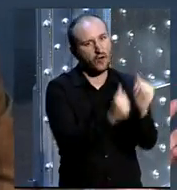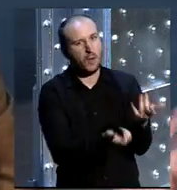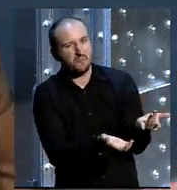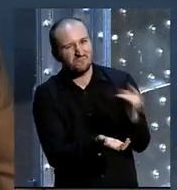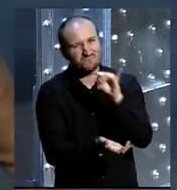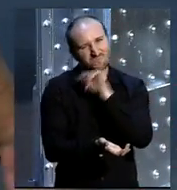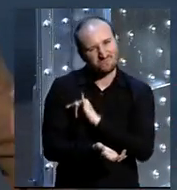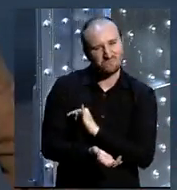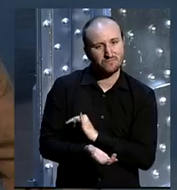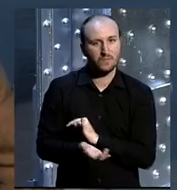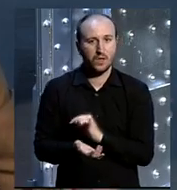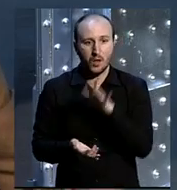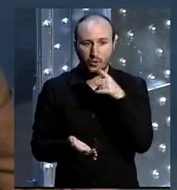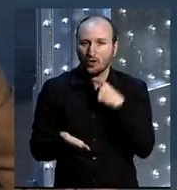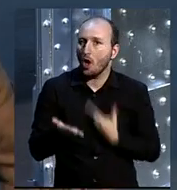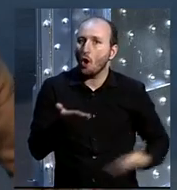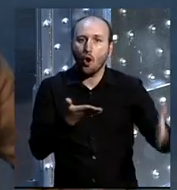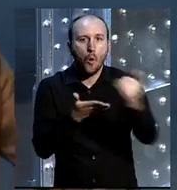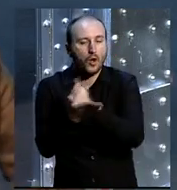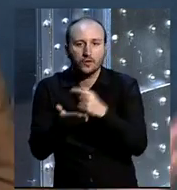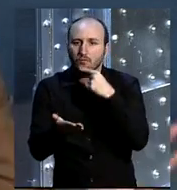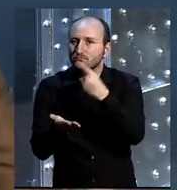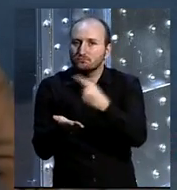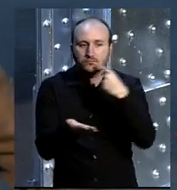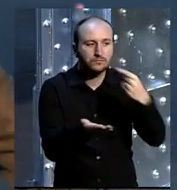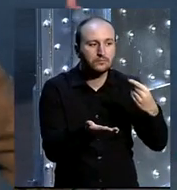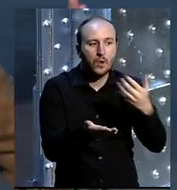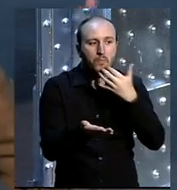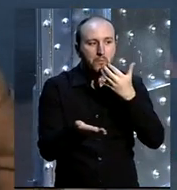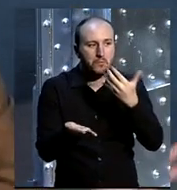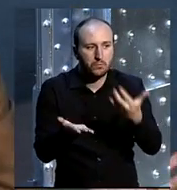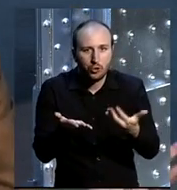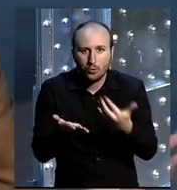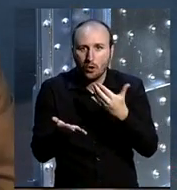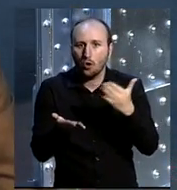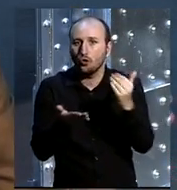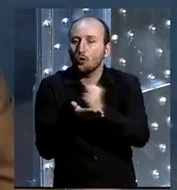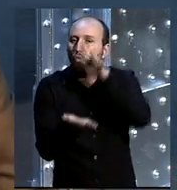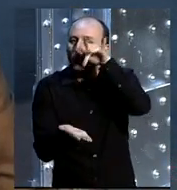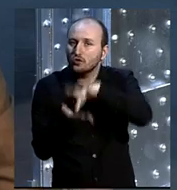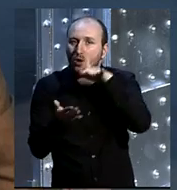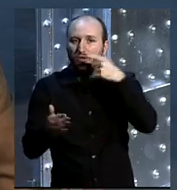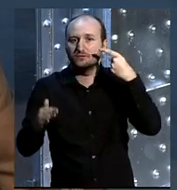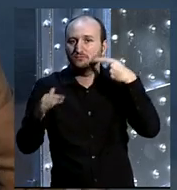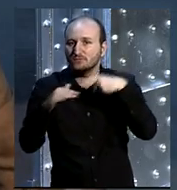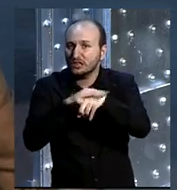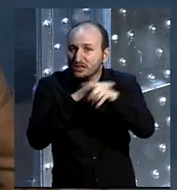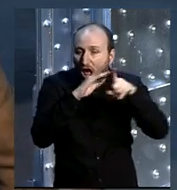atender a todo lo que se dice en muchísimo desarrollo literario,